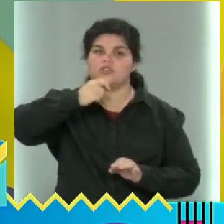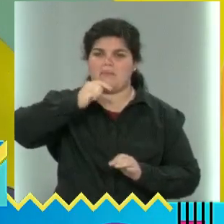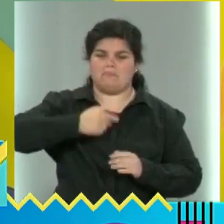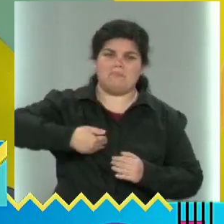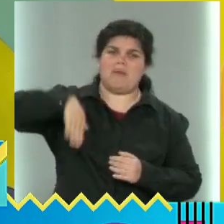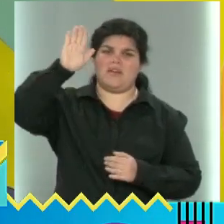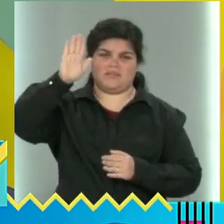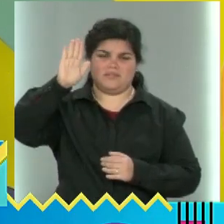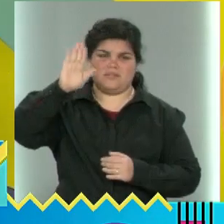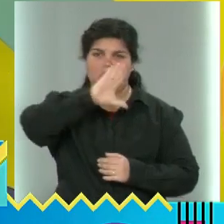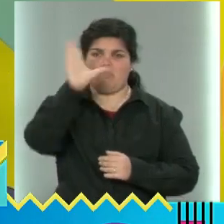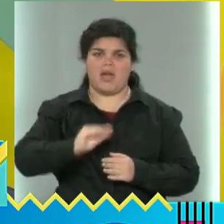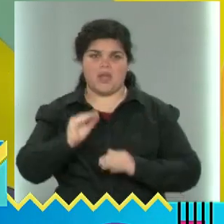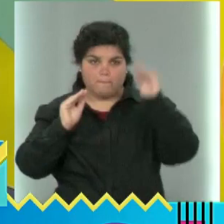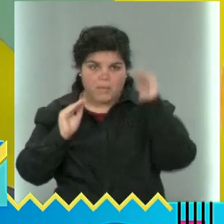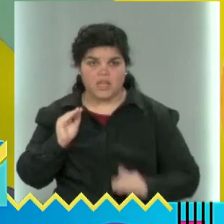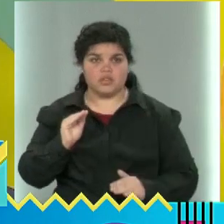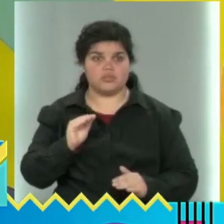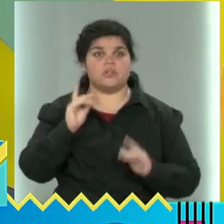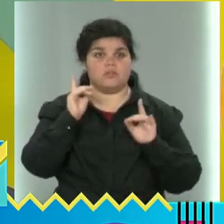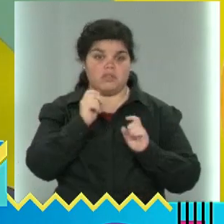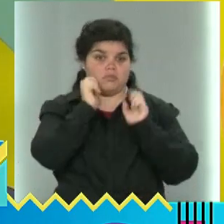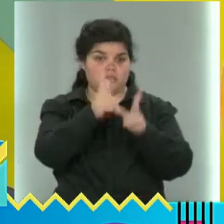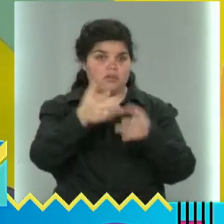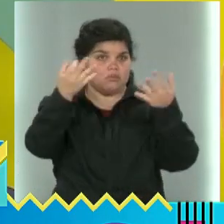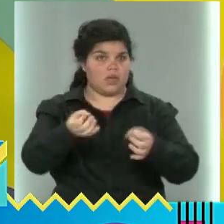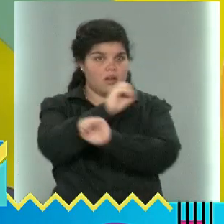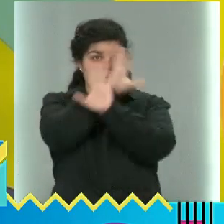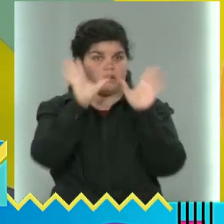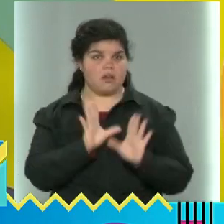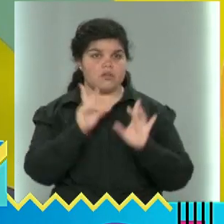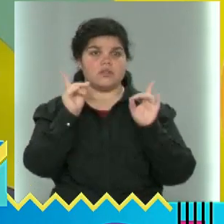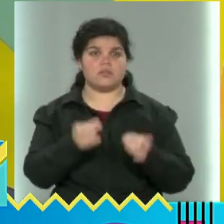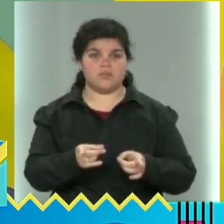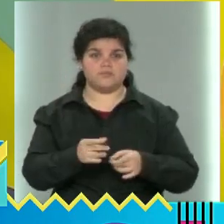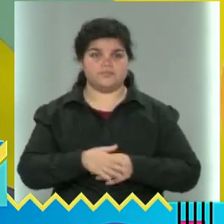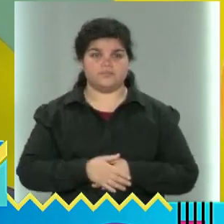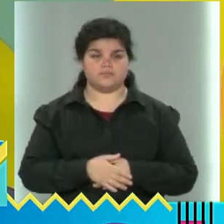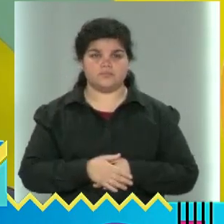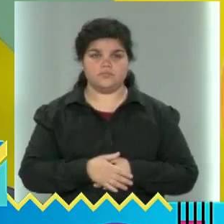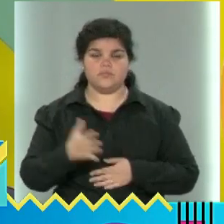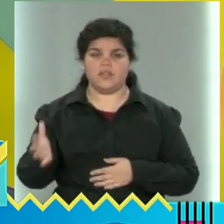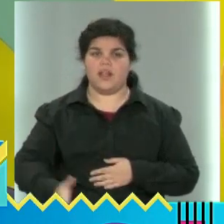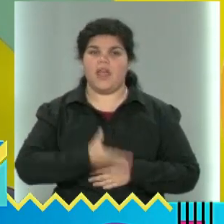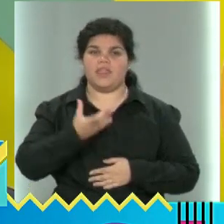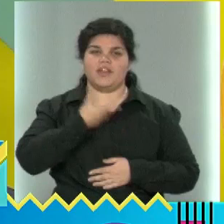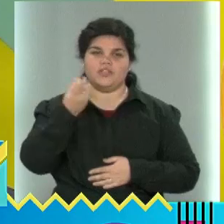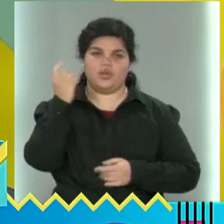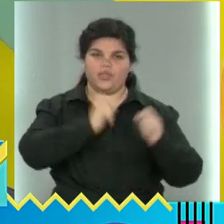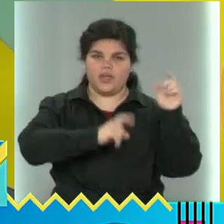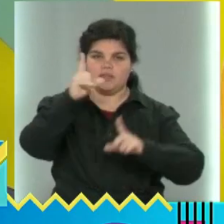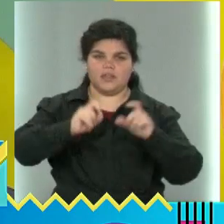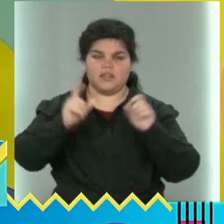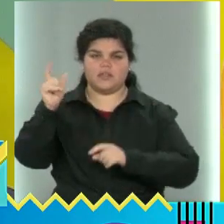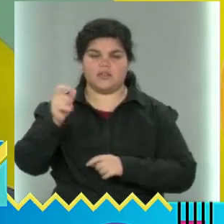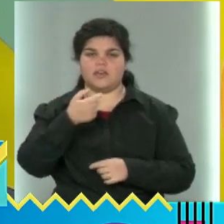se dijo, y cuando se tuvieron que poner los números, con lo cual creo que la DEIE tiene la dirección de estadísticas de la provincia tiene